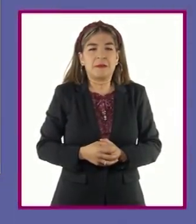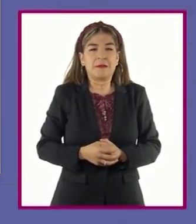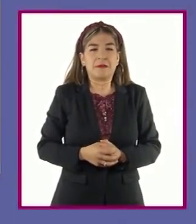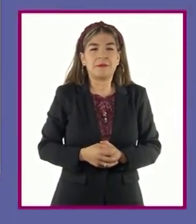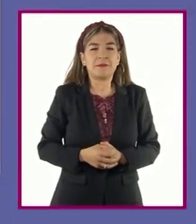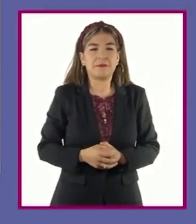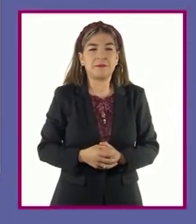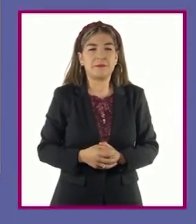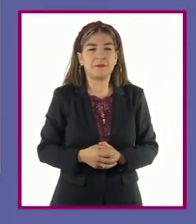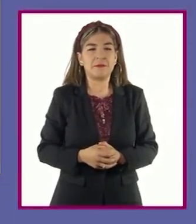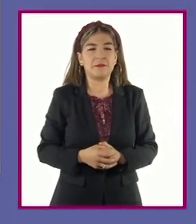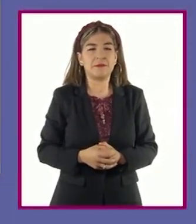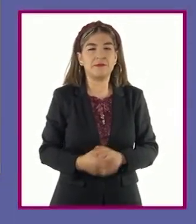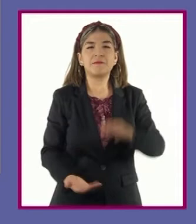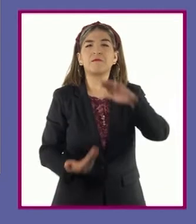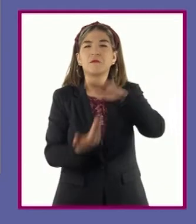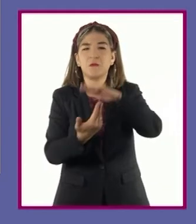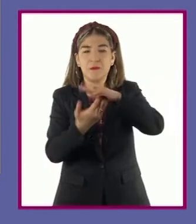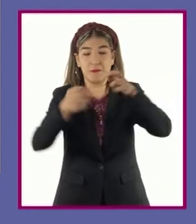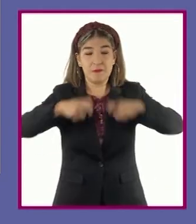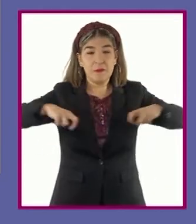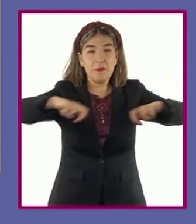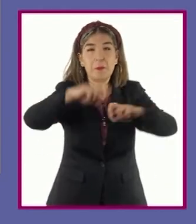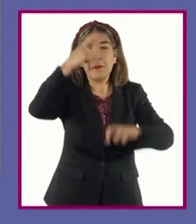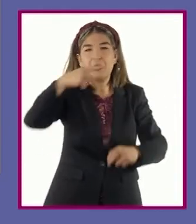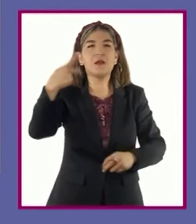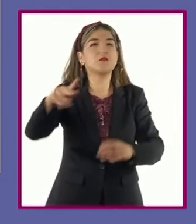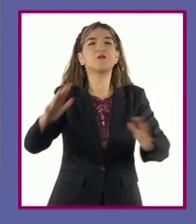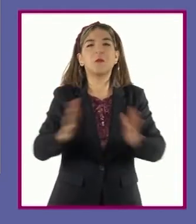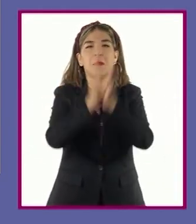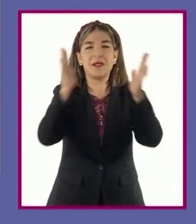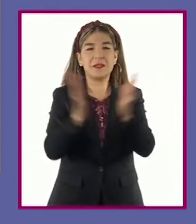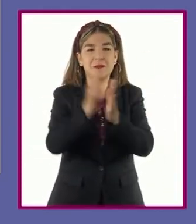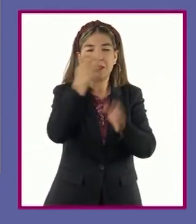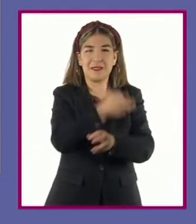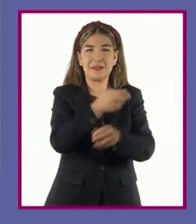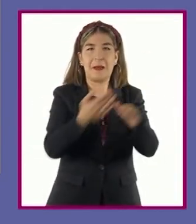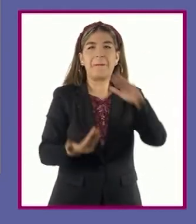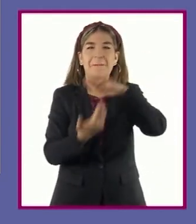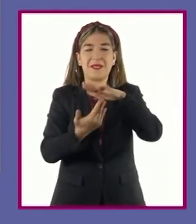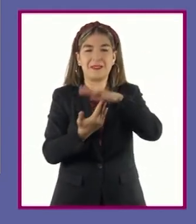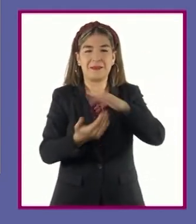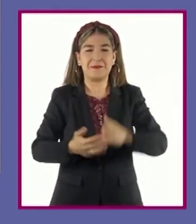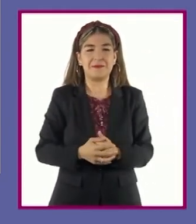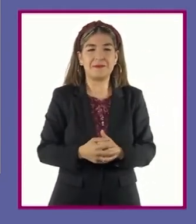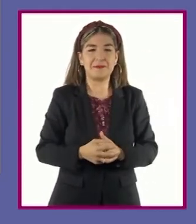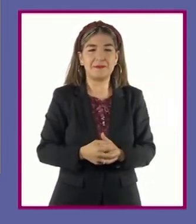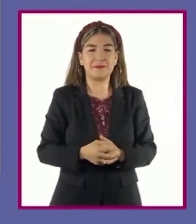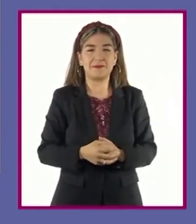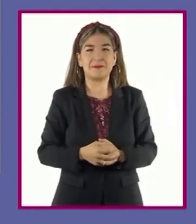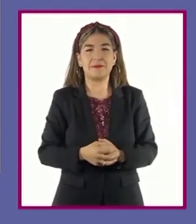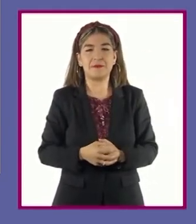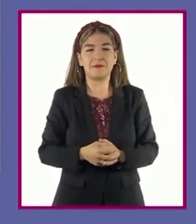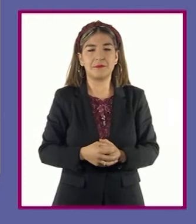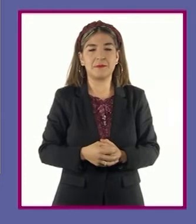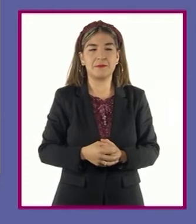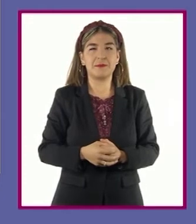El moderador y su participación en las etapas de la mesa redonda.